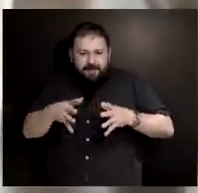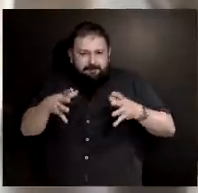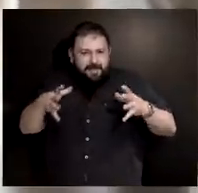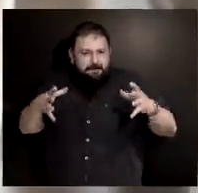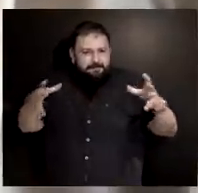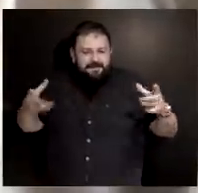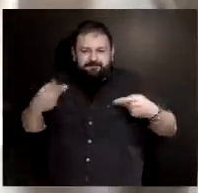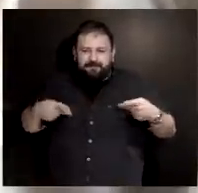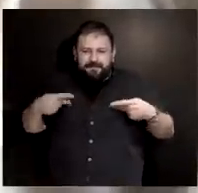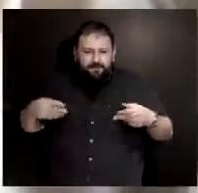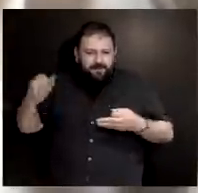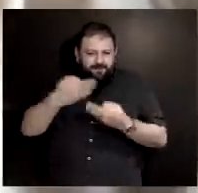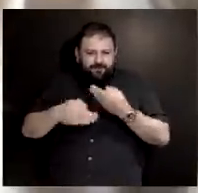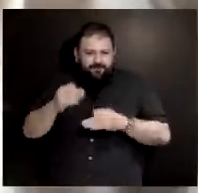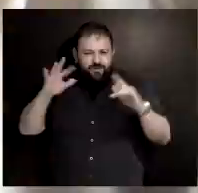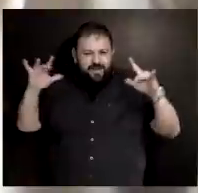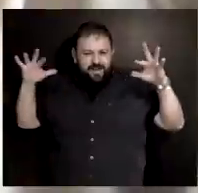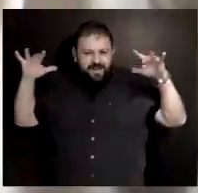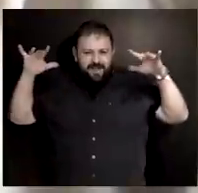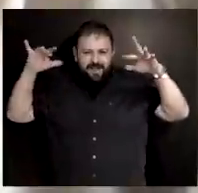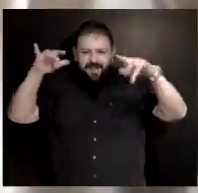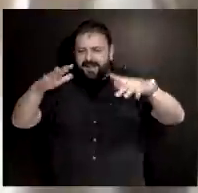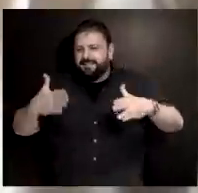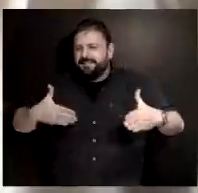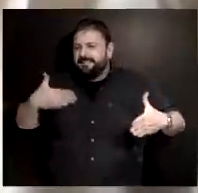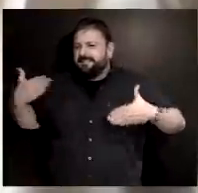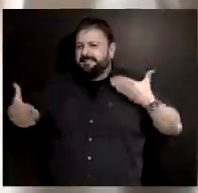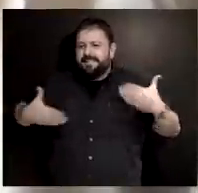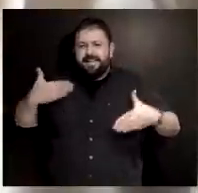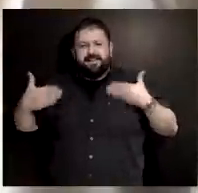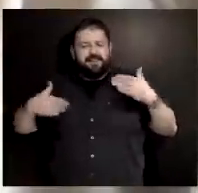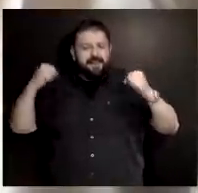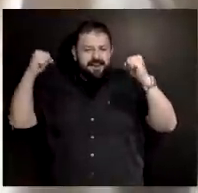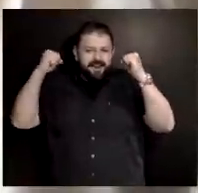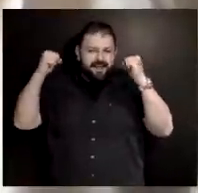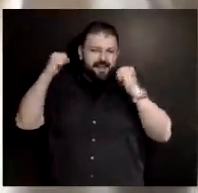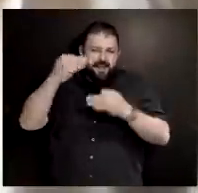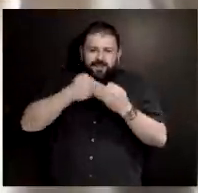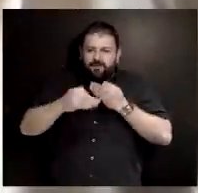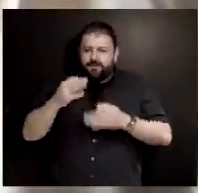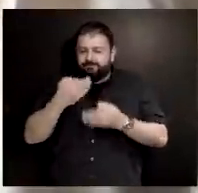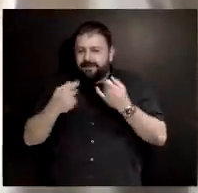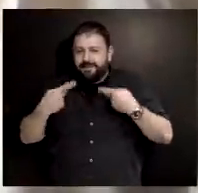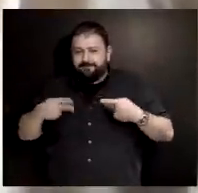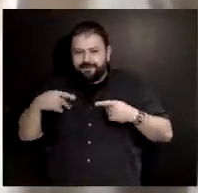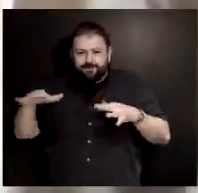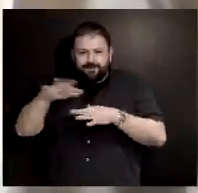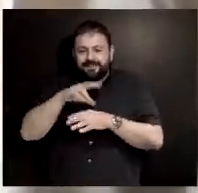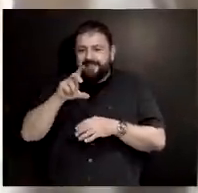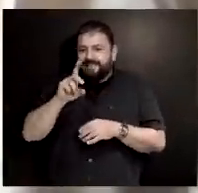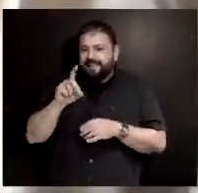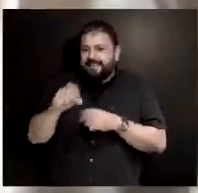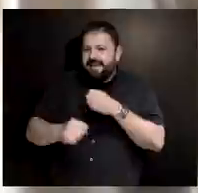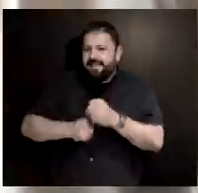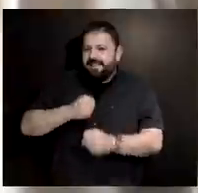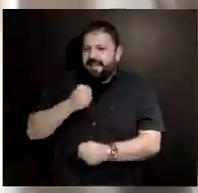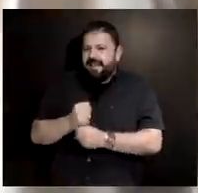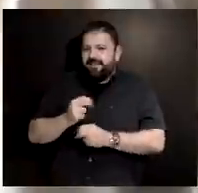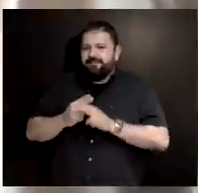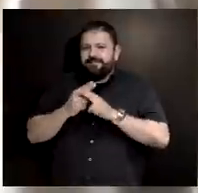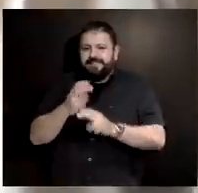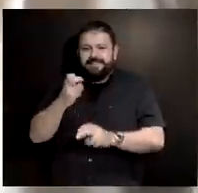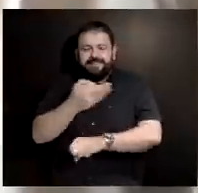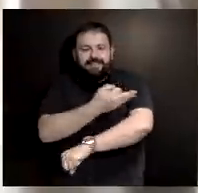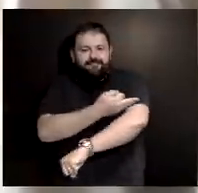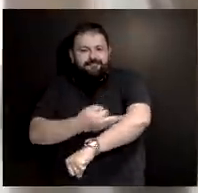gente posible en un solo espacio, celebrando para nosotros lo que es algo muy emocionante, que son los 30 años de esta familia